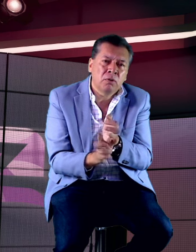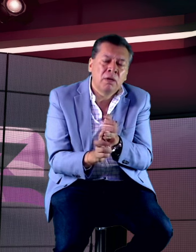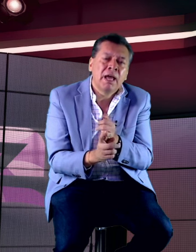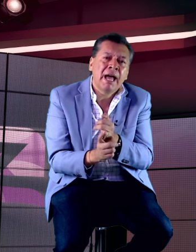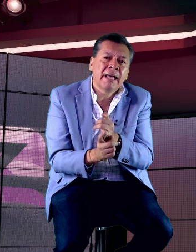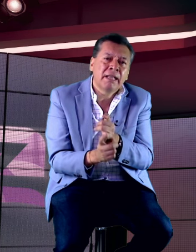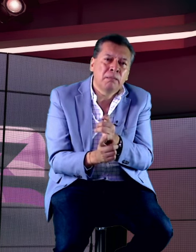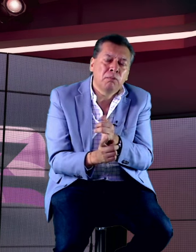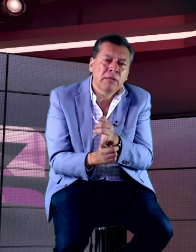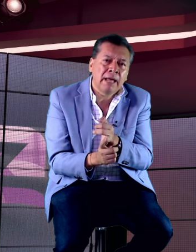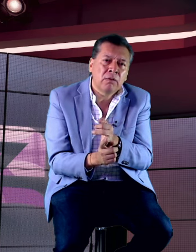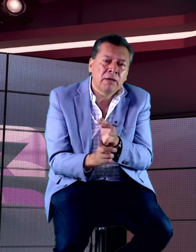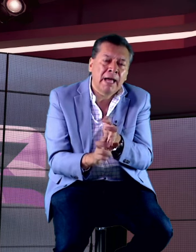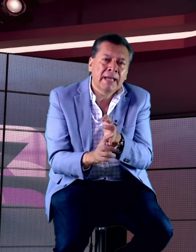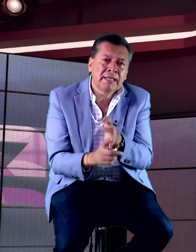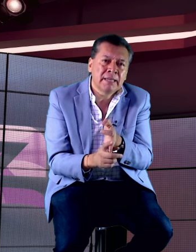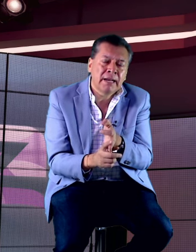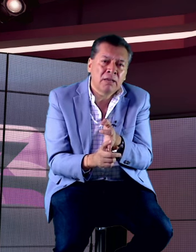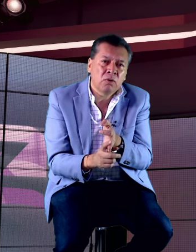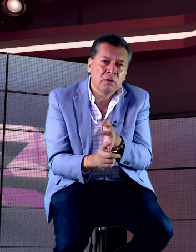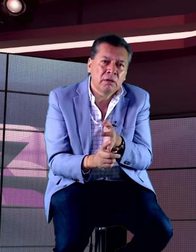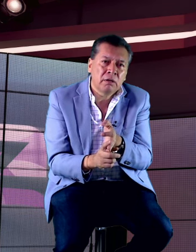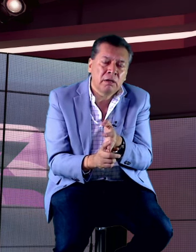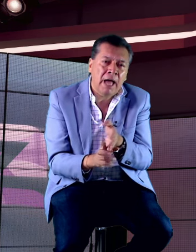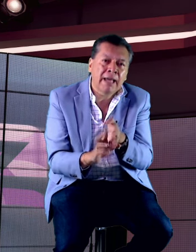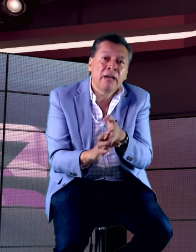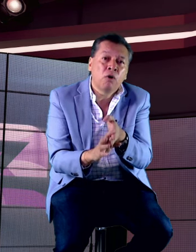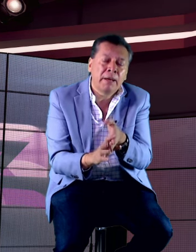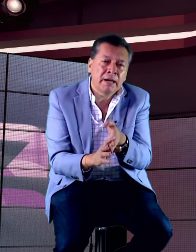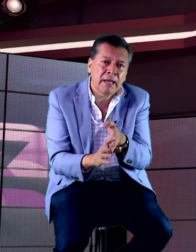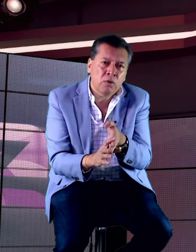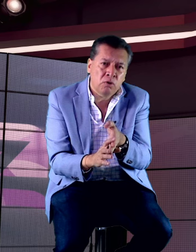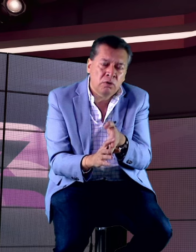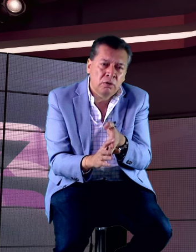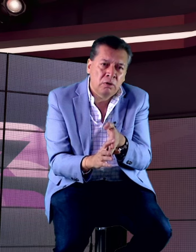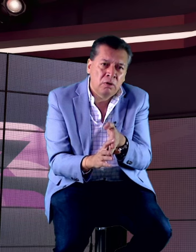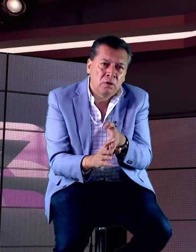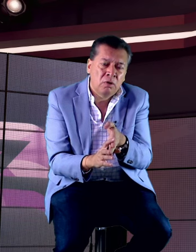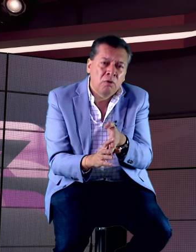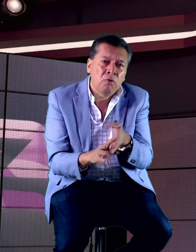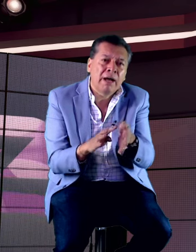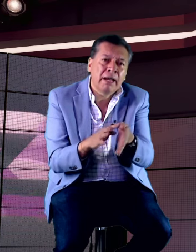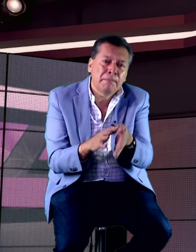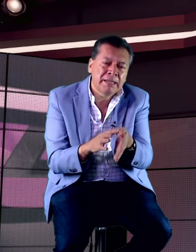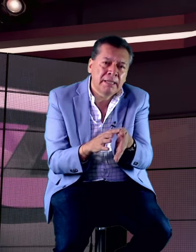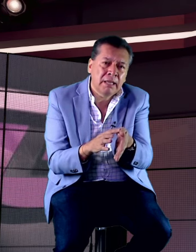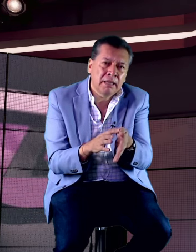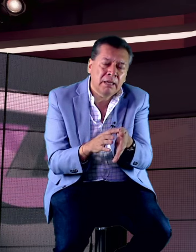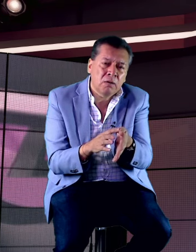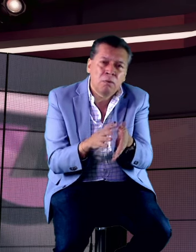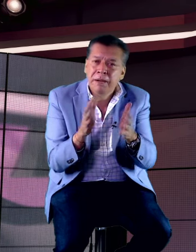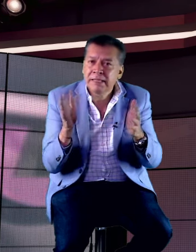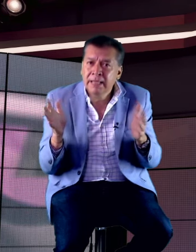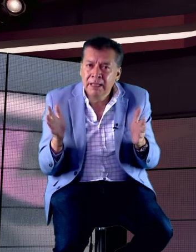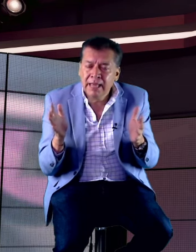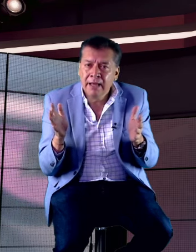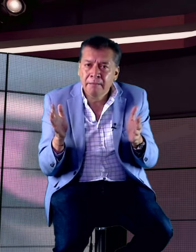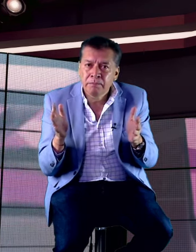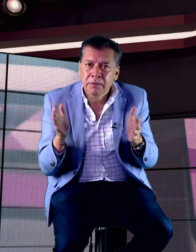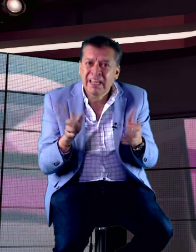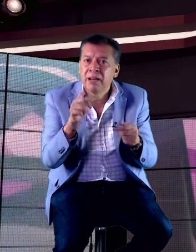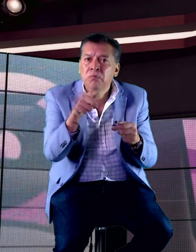nuestro voto aquel diputado aquel senador aquel gobernador o aquel presidente o